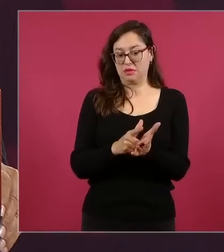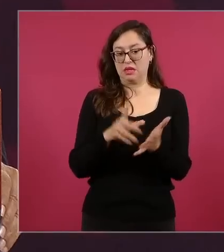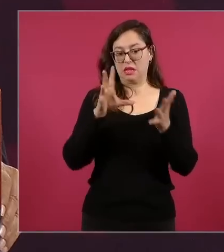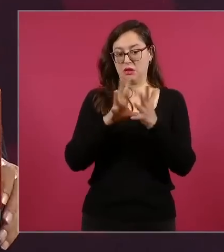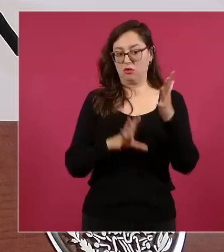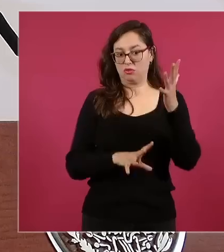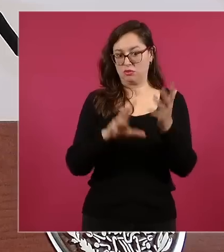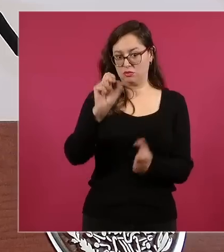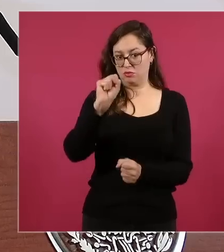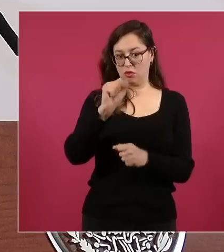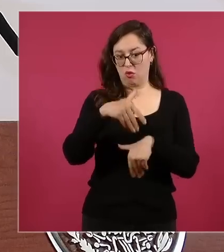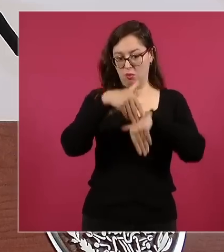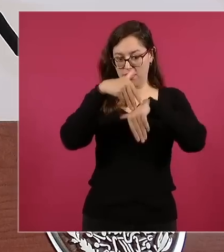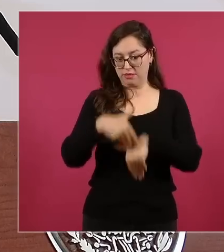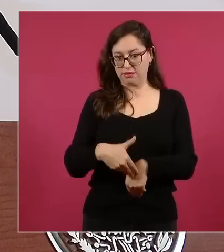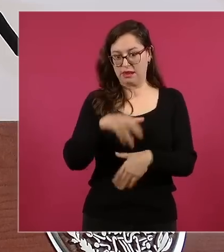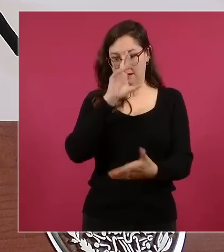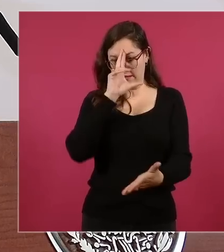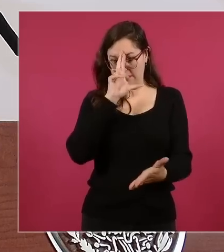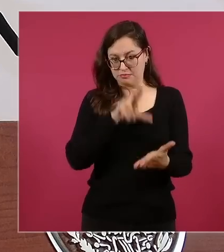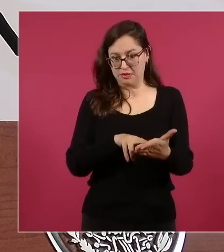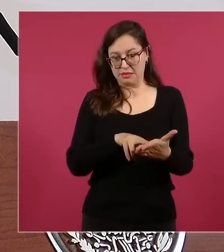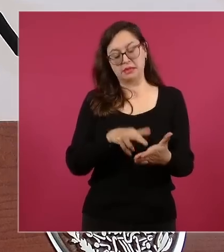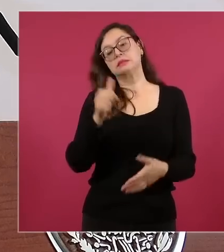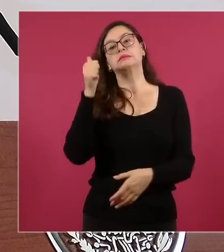la Constitución,